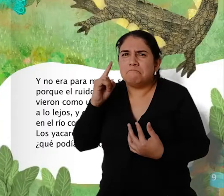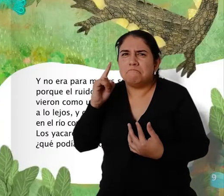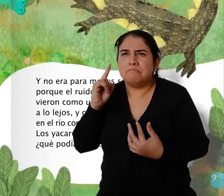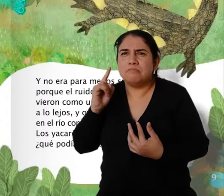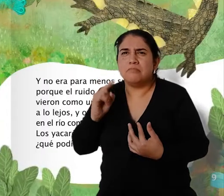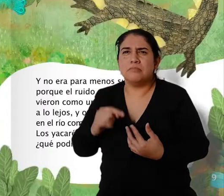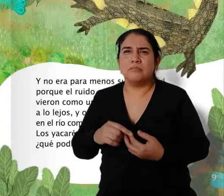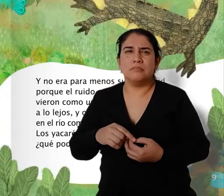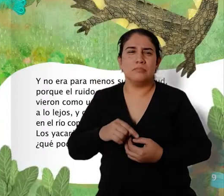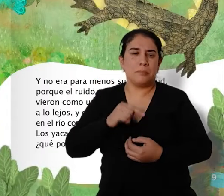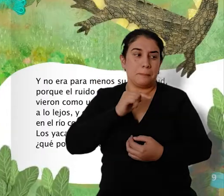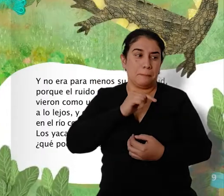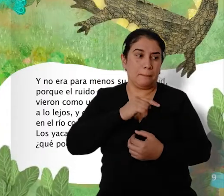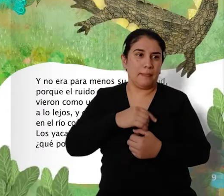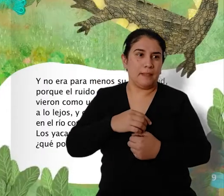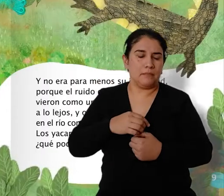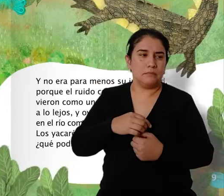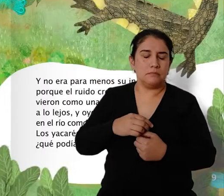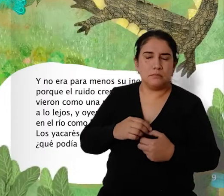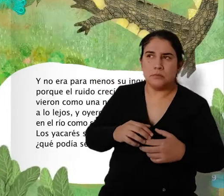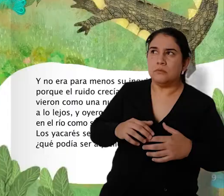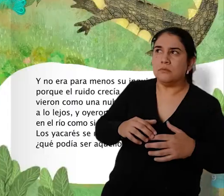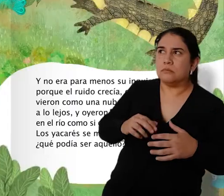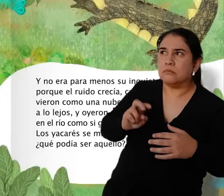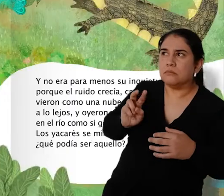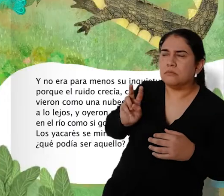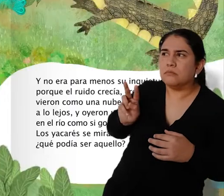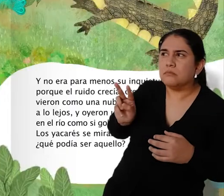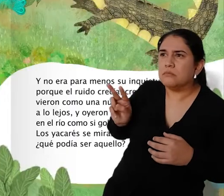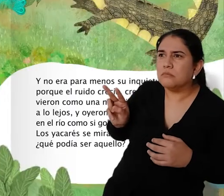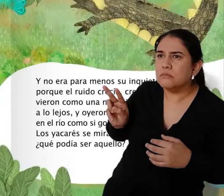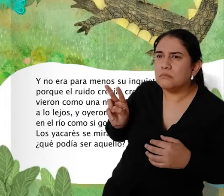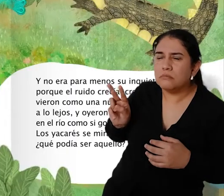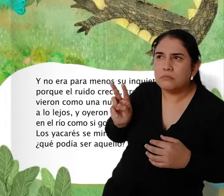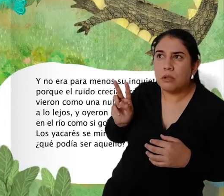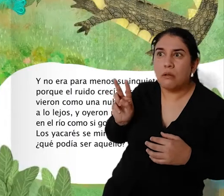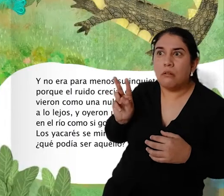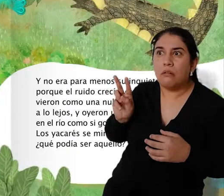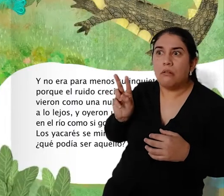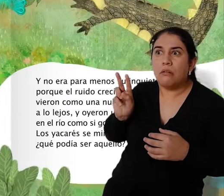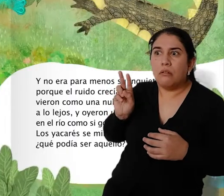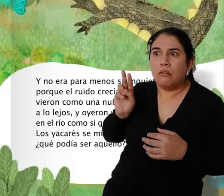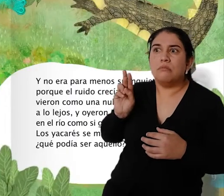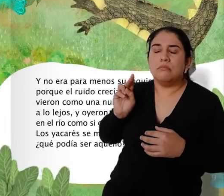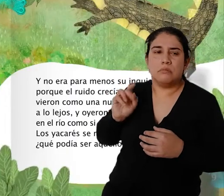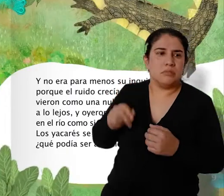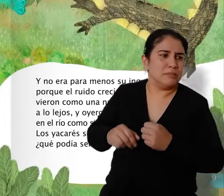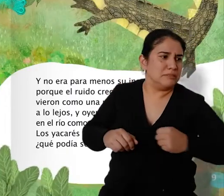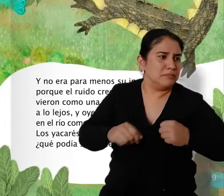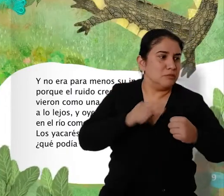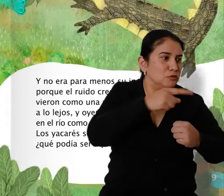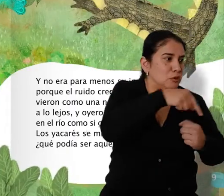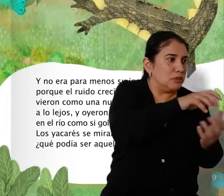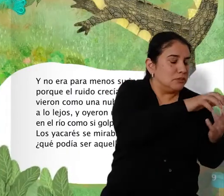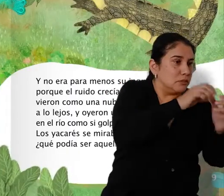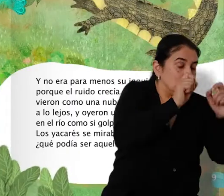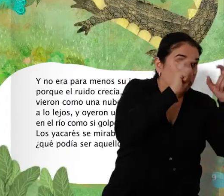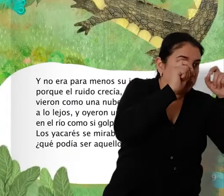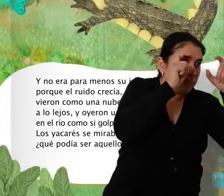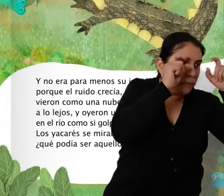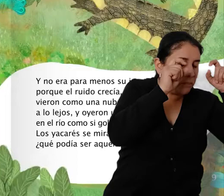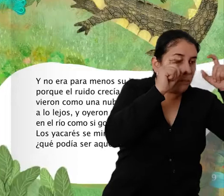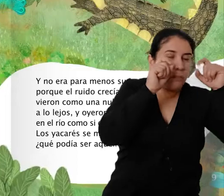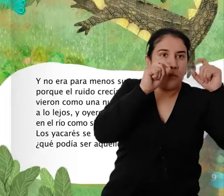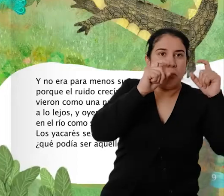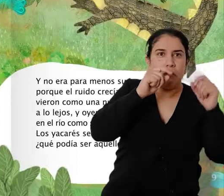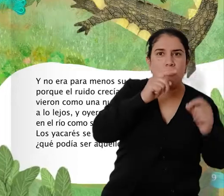El segundo yacaré oyó el ruido a su vez. Y en un momento despertaron a los otros. Todos se